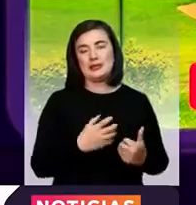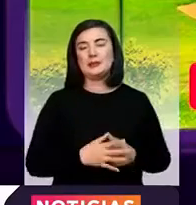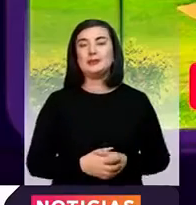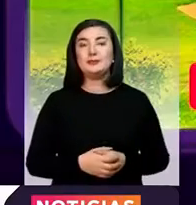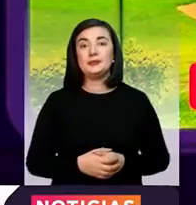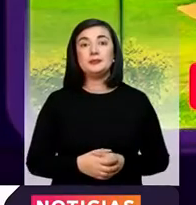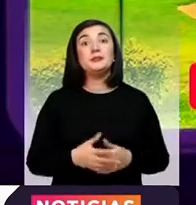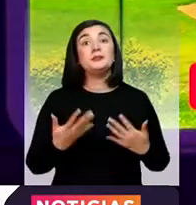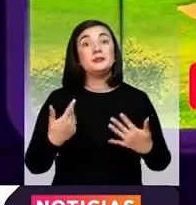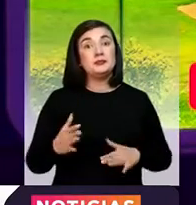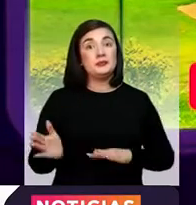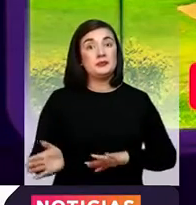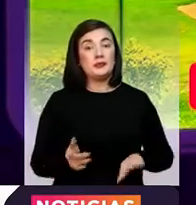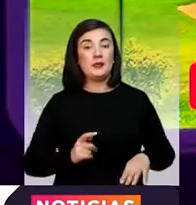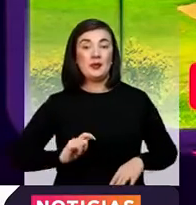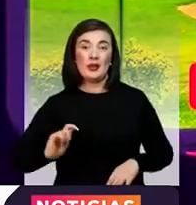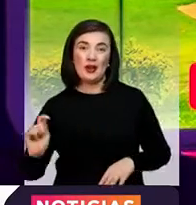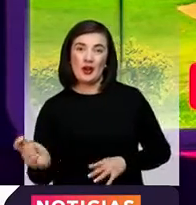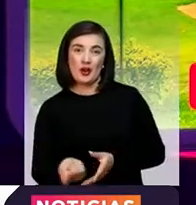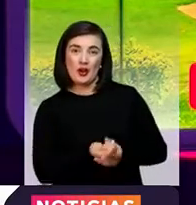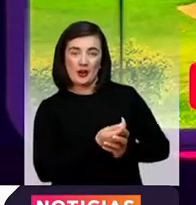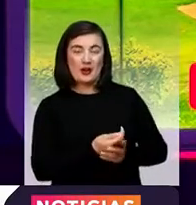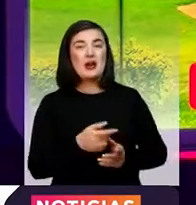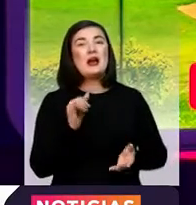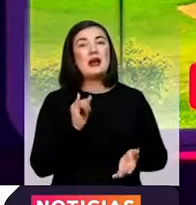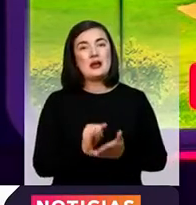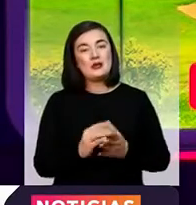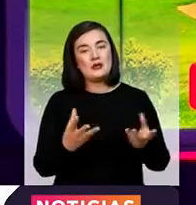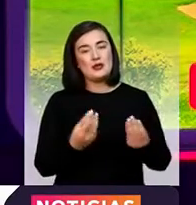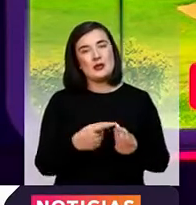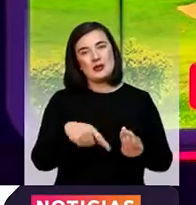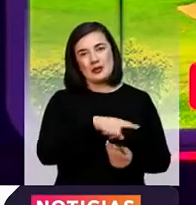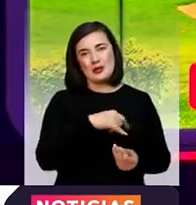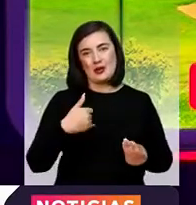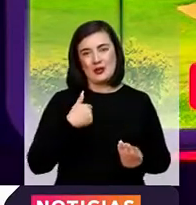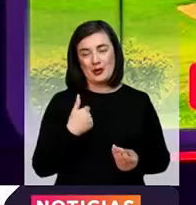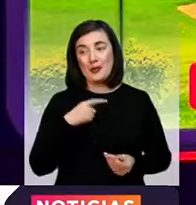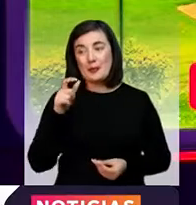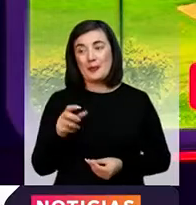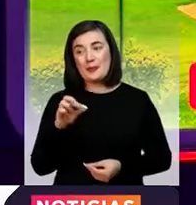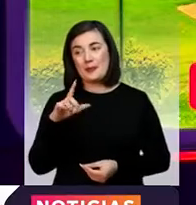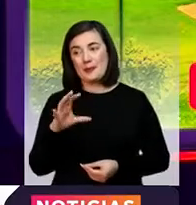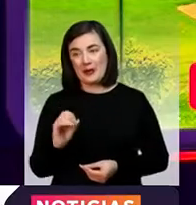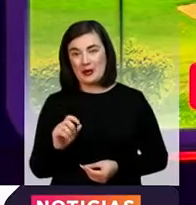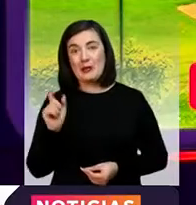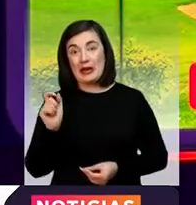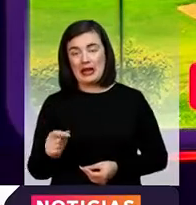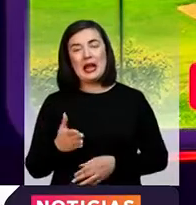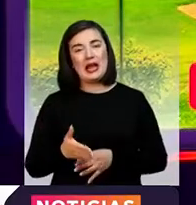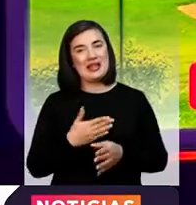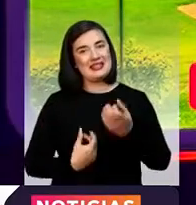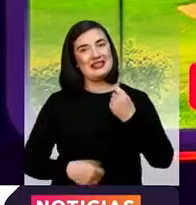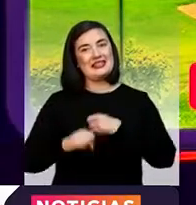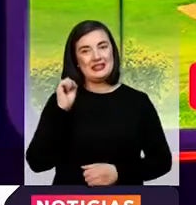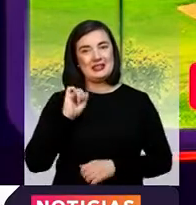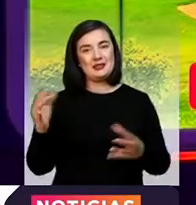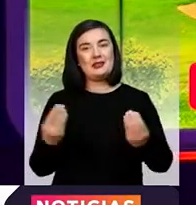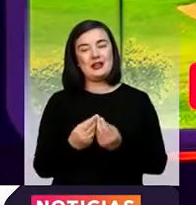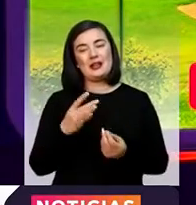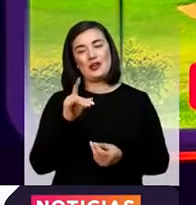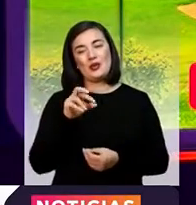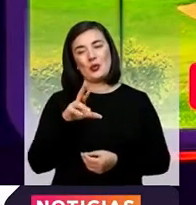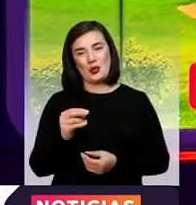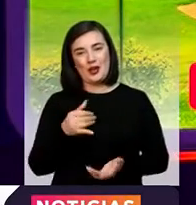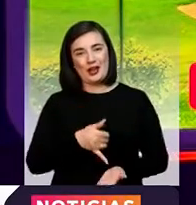Regresó el golf de competencia para las categorías menores en nuestro país y el bogotano Pablo Quintero fue uno de los ganadores en la Copa Eduardo Herrera que